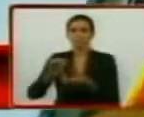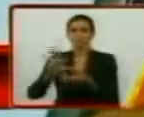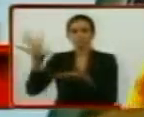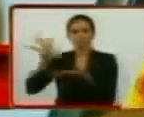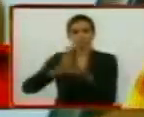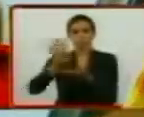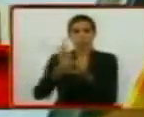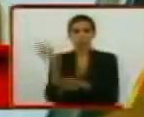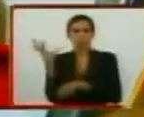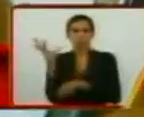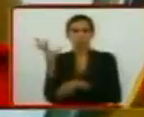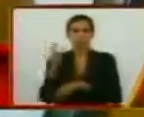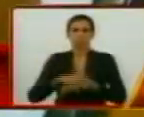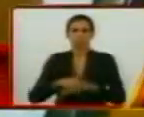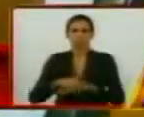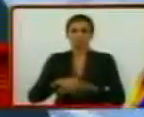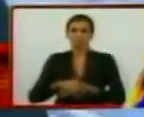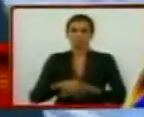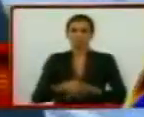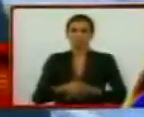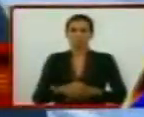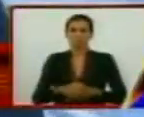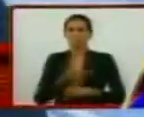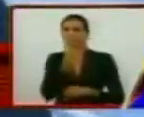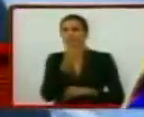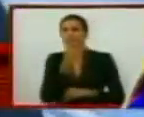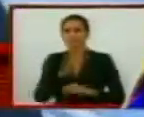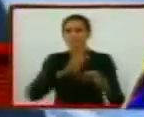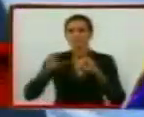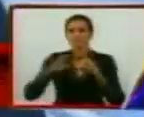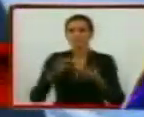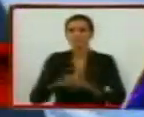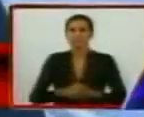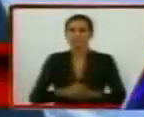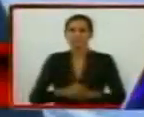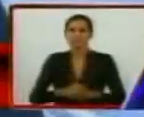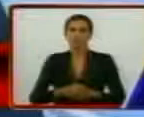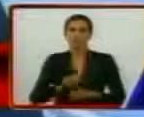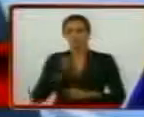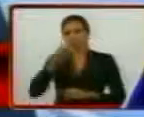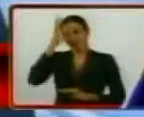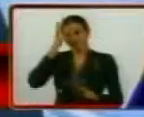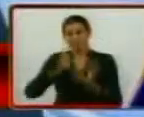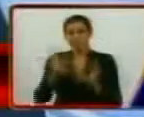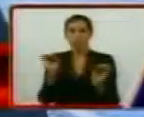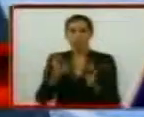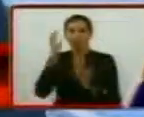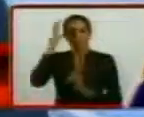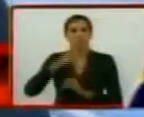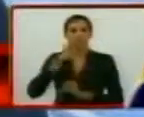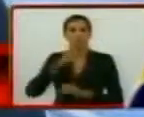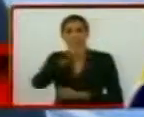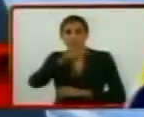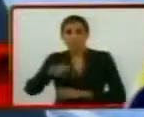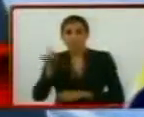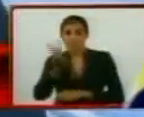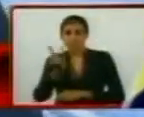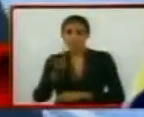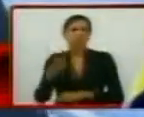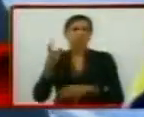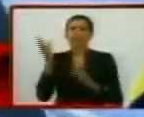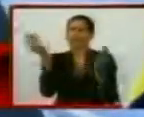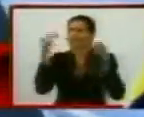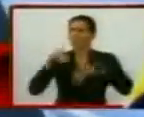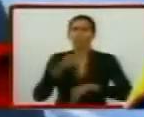tradicionales medios de comunicación masivos. Ya sea por buena fe o por conciencia política, los ciudadanos venezolanos no están de acuerdo con estos ataques cibernéticos contra